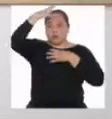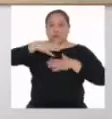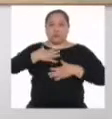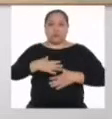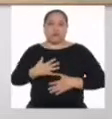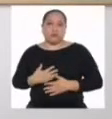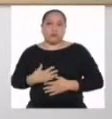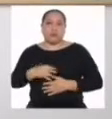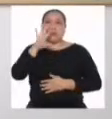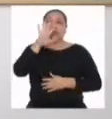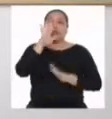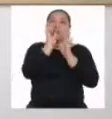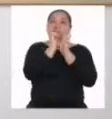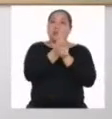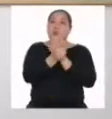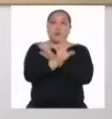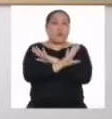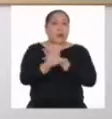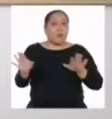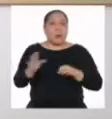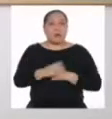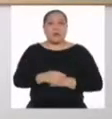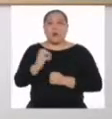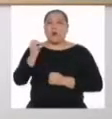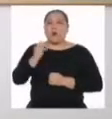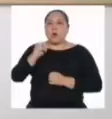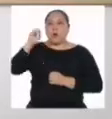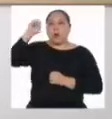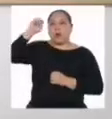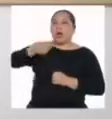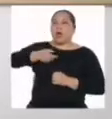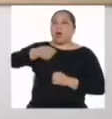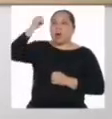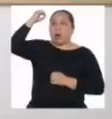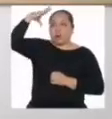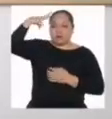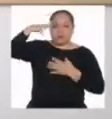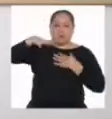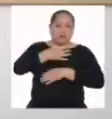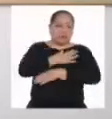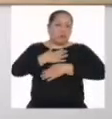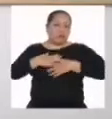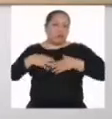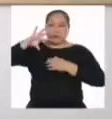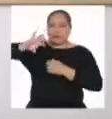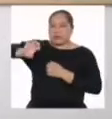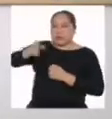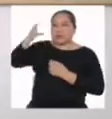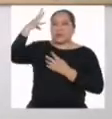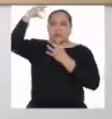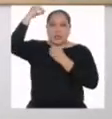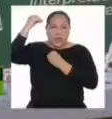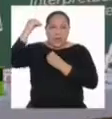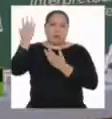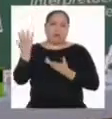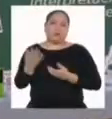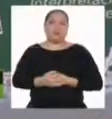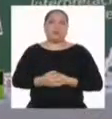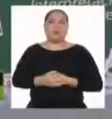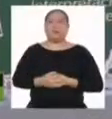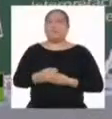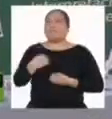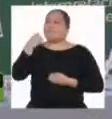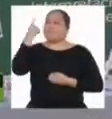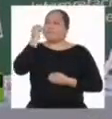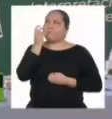es hacerlo por 5 minutos o simplemente abrirla cuando tengas que humedecer el cuerpo o enjuagar. Si